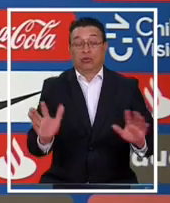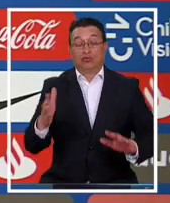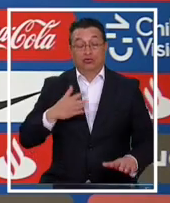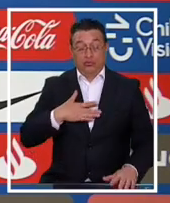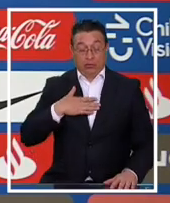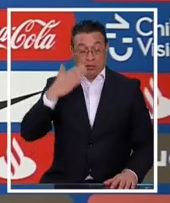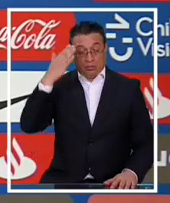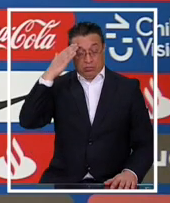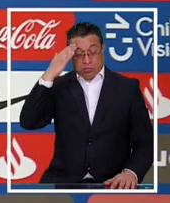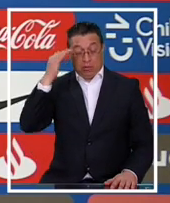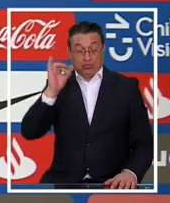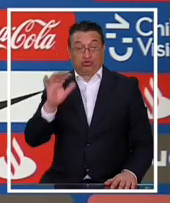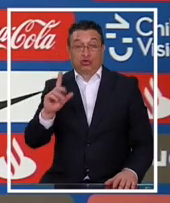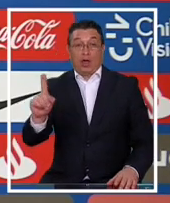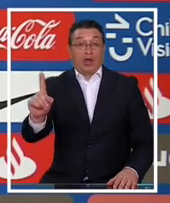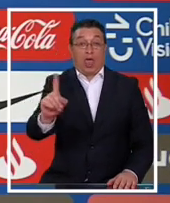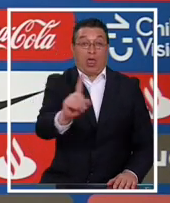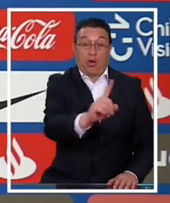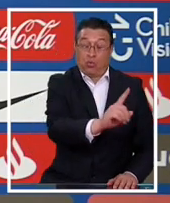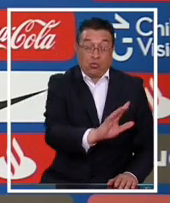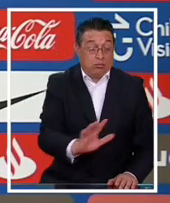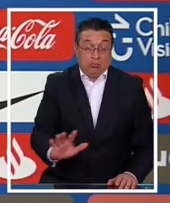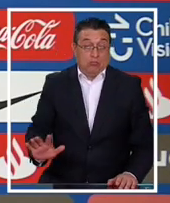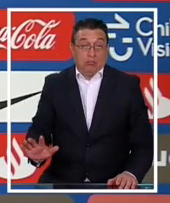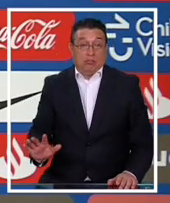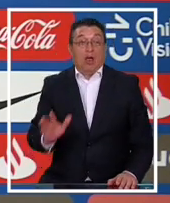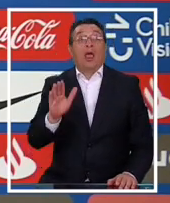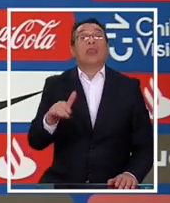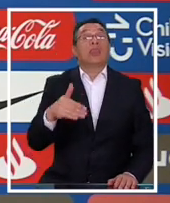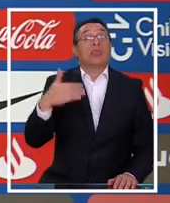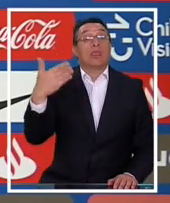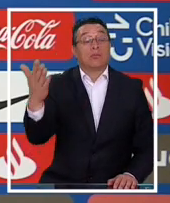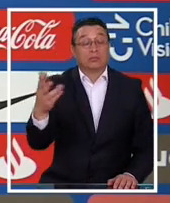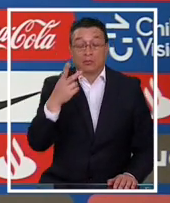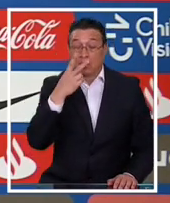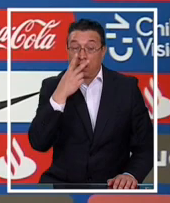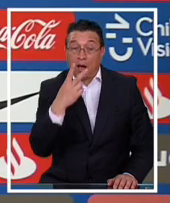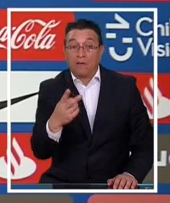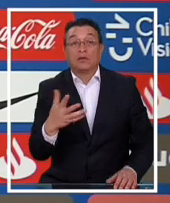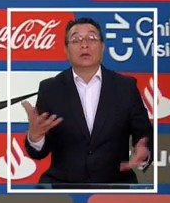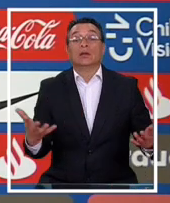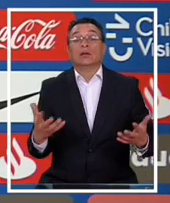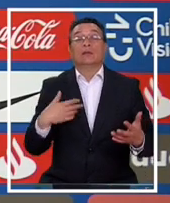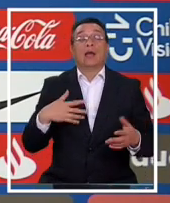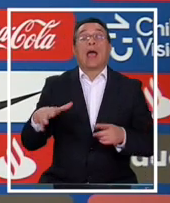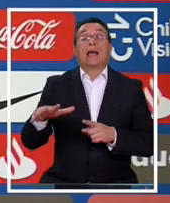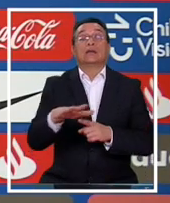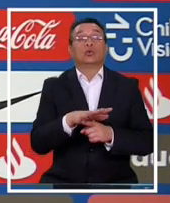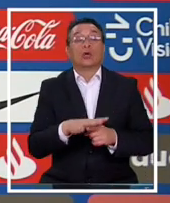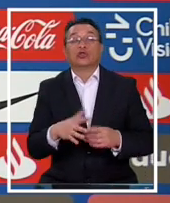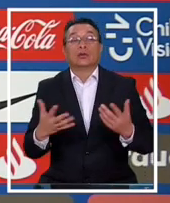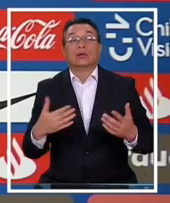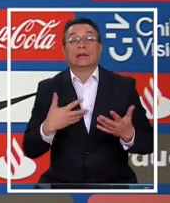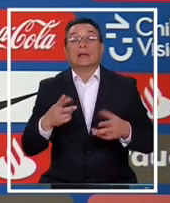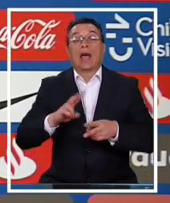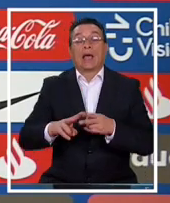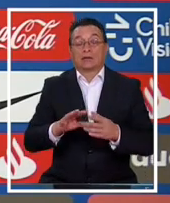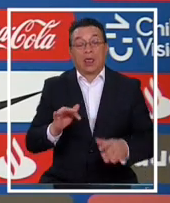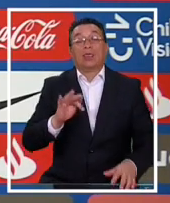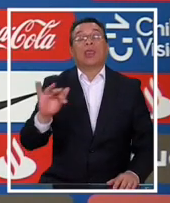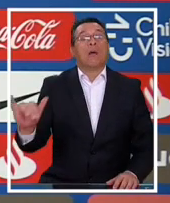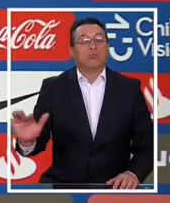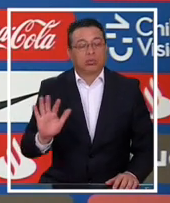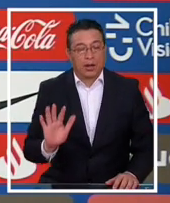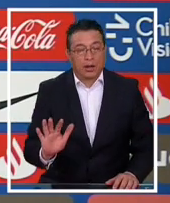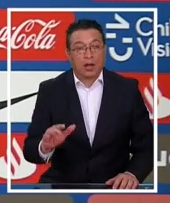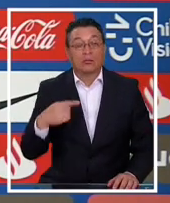pensamiento, como seguramente tenemos todos. Después llegará el momento de plantearnos situaciones en el momento que haya que hacerlo.